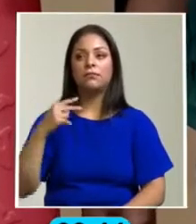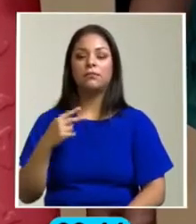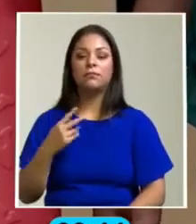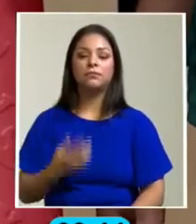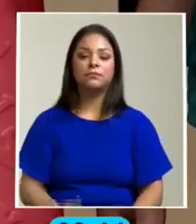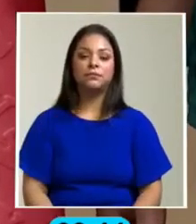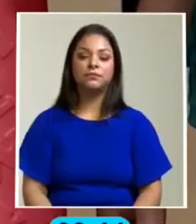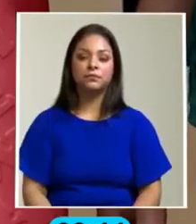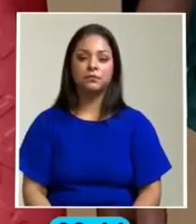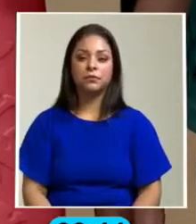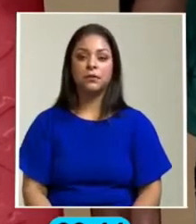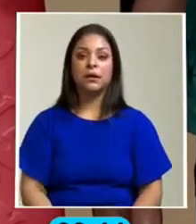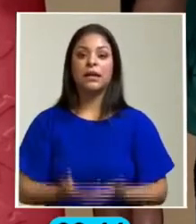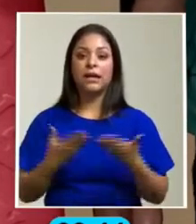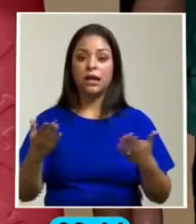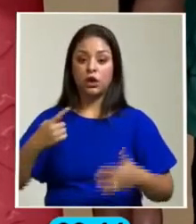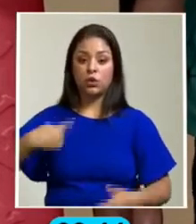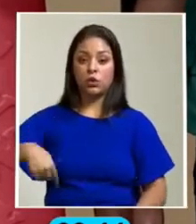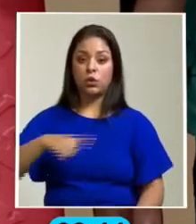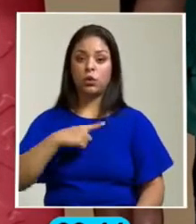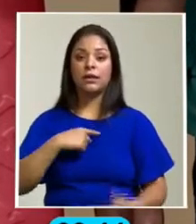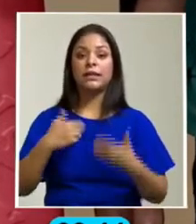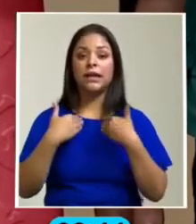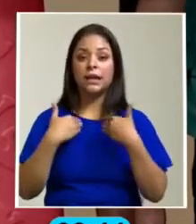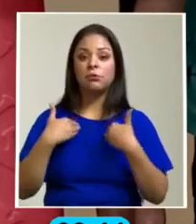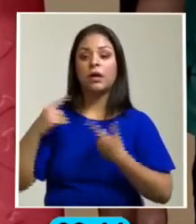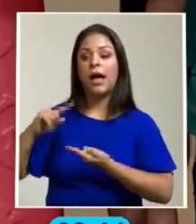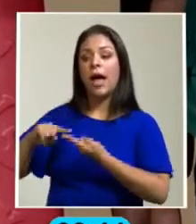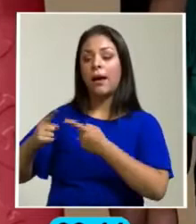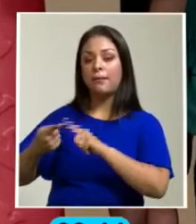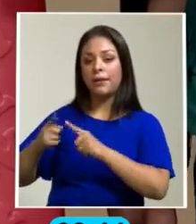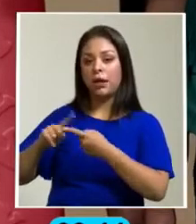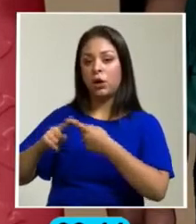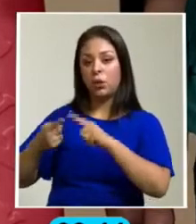que si nosotros tenemos un amigo,